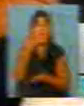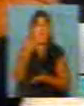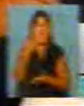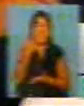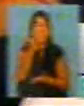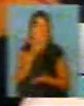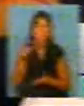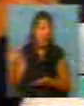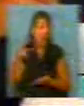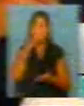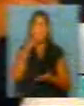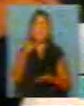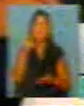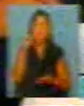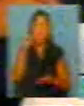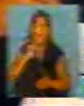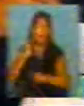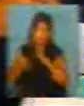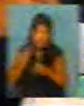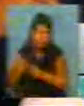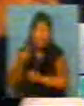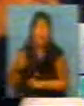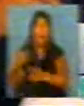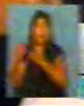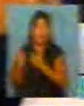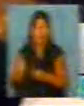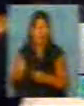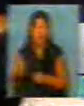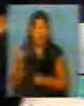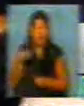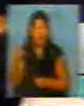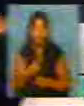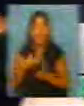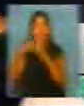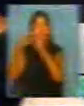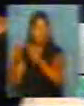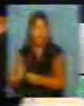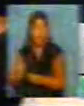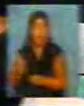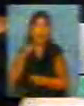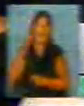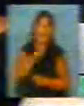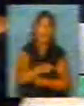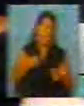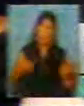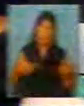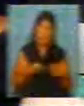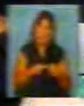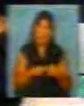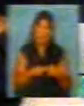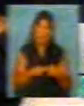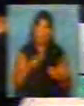a esos especuladores. Nosotros no se lo vamos a permitir. Han llegado al límite de la comisión de delitos,